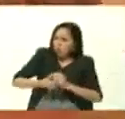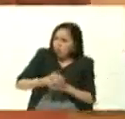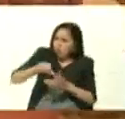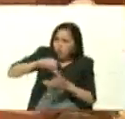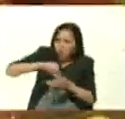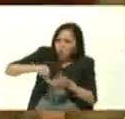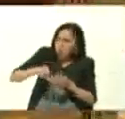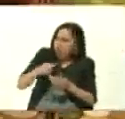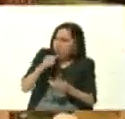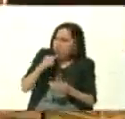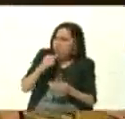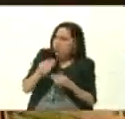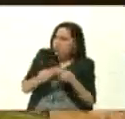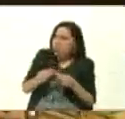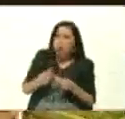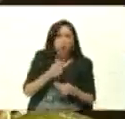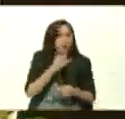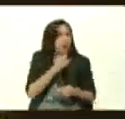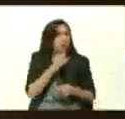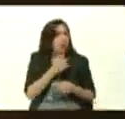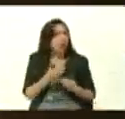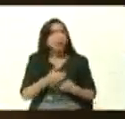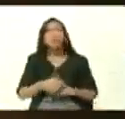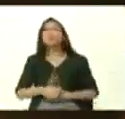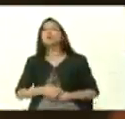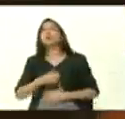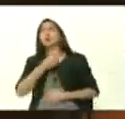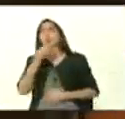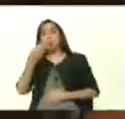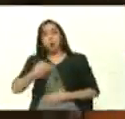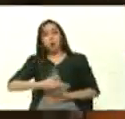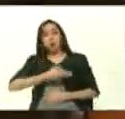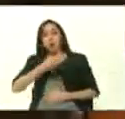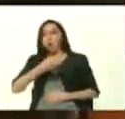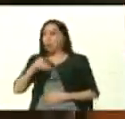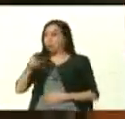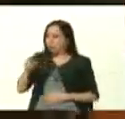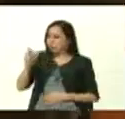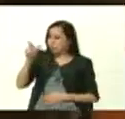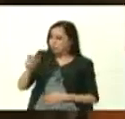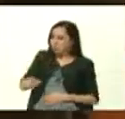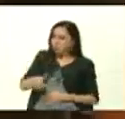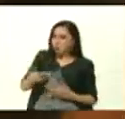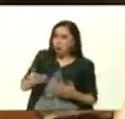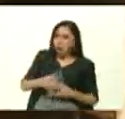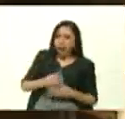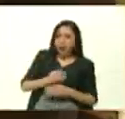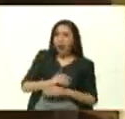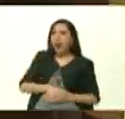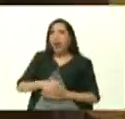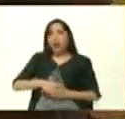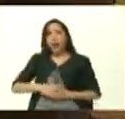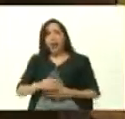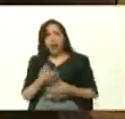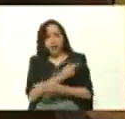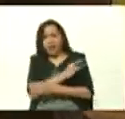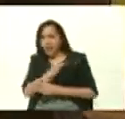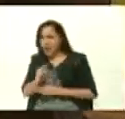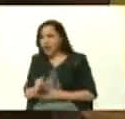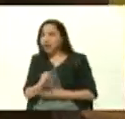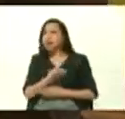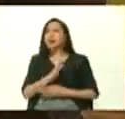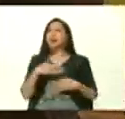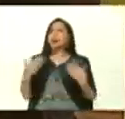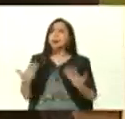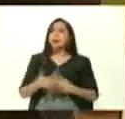jabones? Buenas tardes, vicepresidenta, bienvenido. ¿Son de Sávila? Son de Aloe Vera, sí, de Sávila. Bienvenido, Salviven